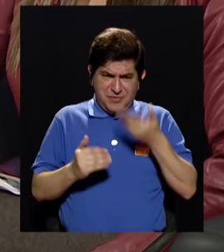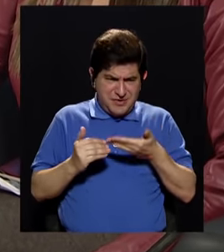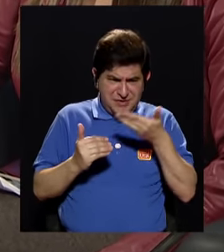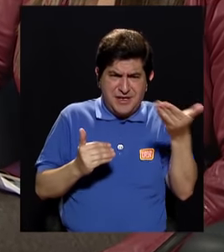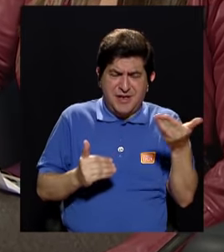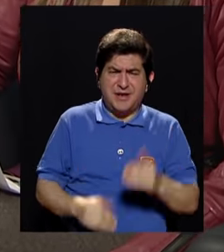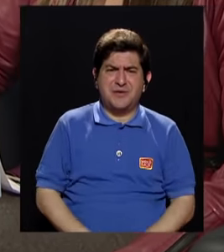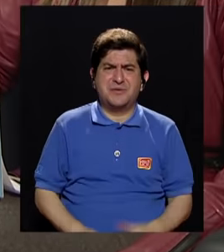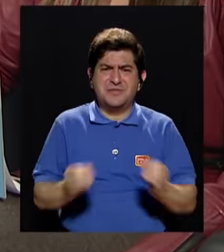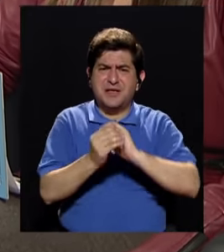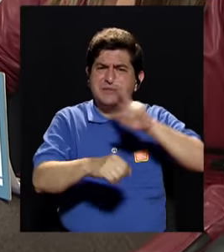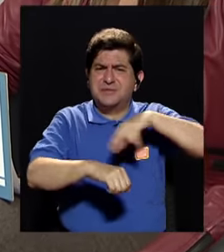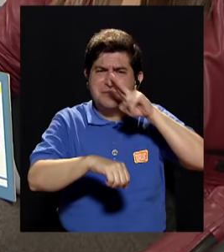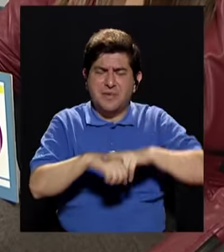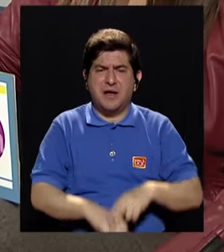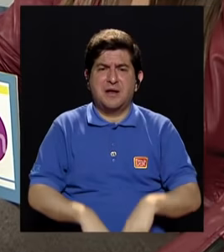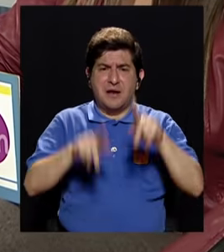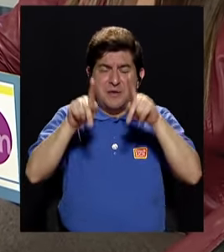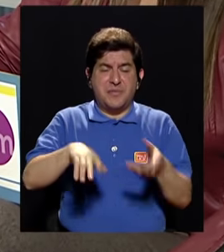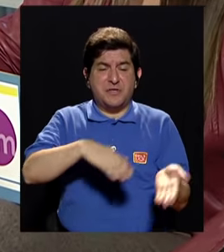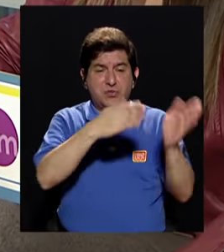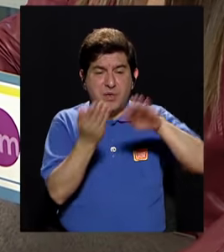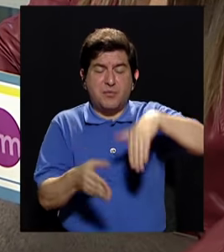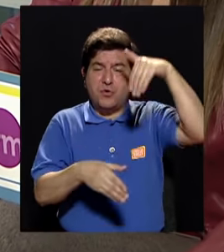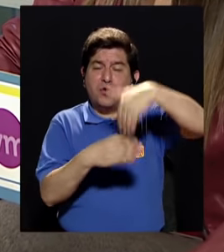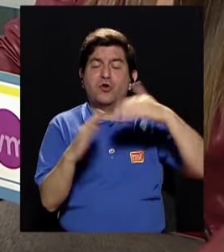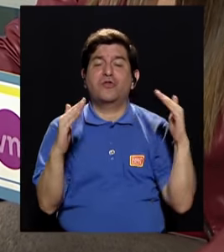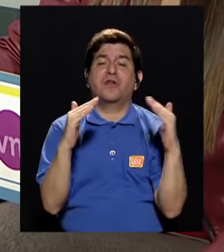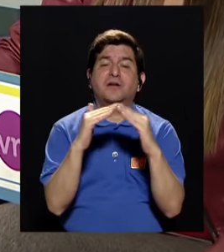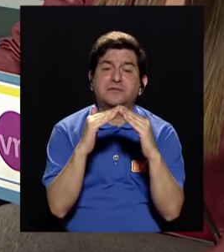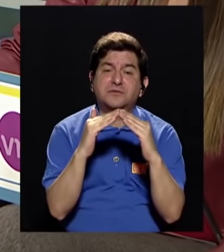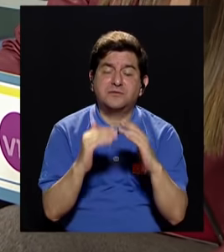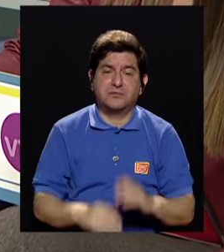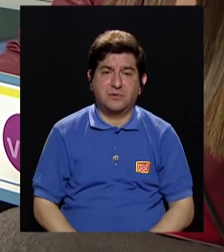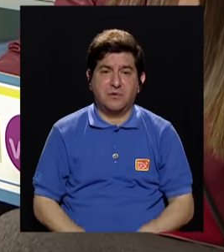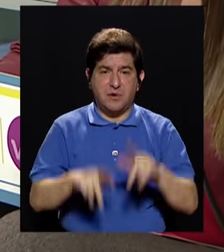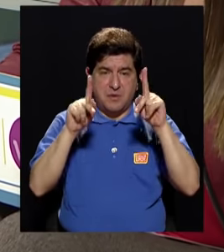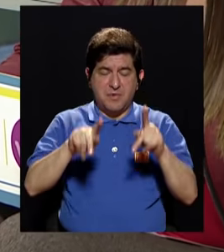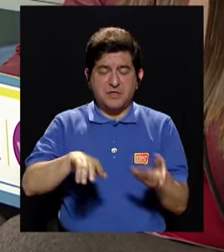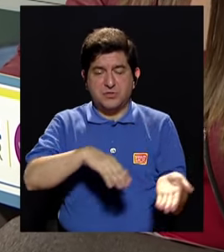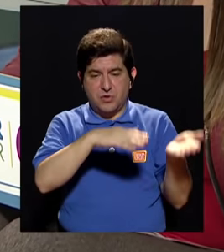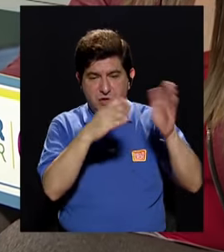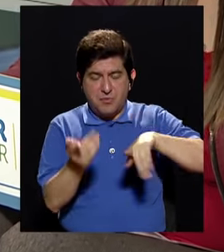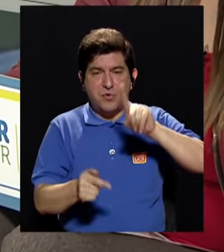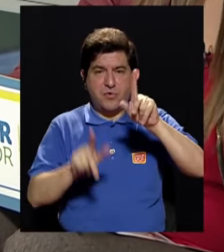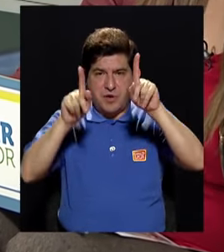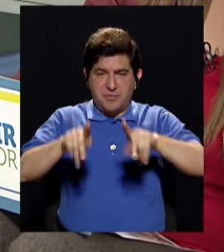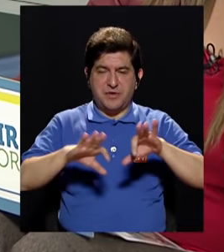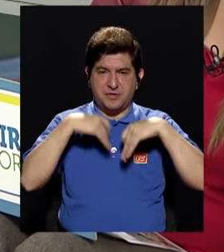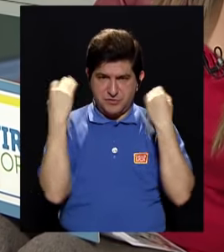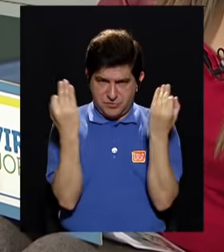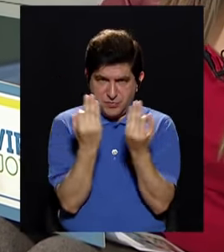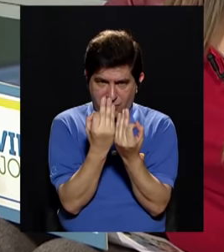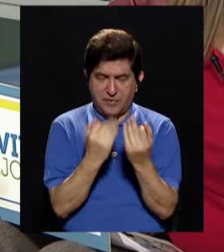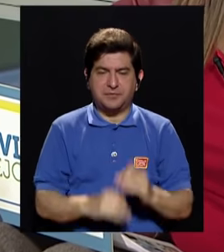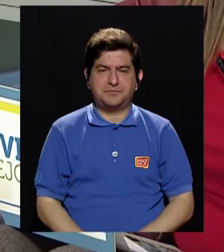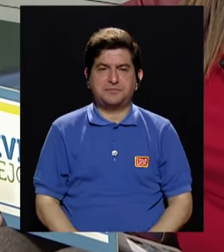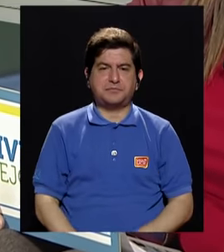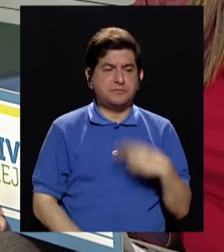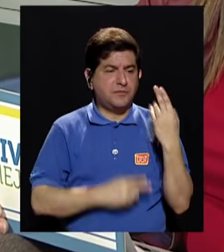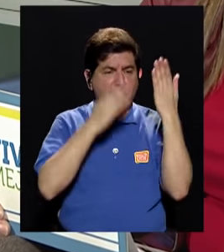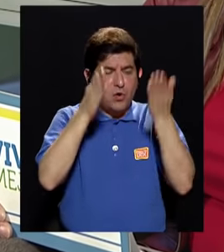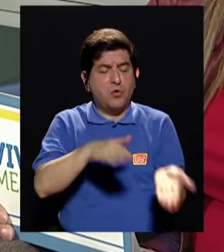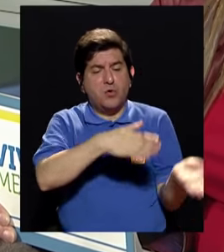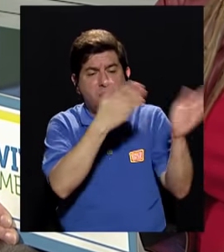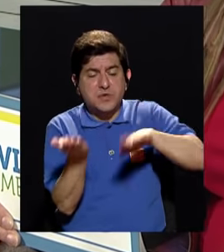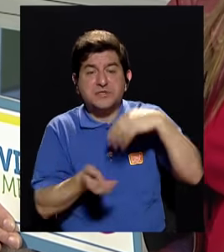cosas más frecuentes o sea se le murió a alguien a alguien en la casa entonces una persona se le murió un pariente o este un